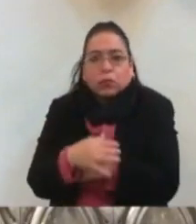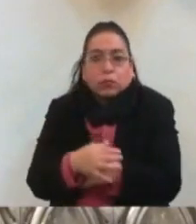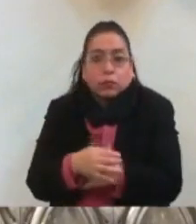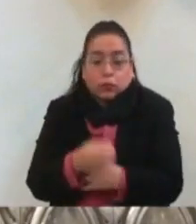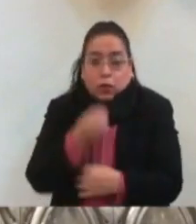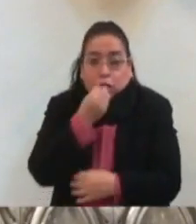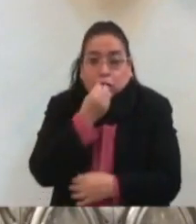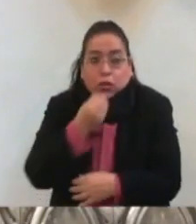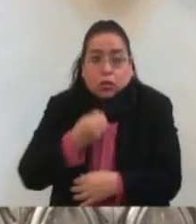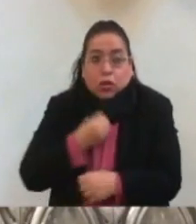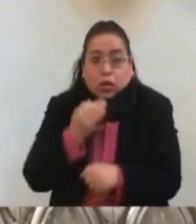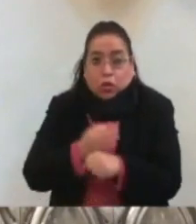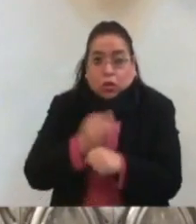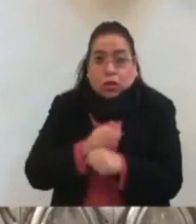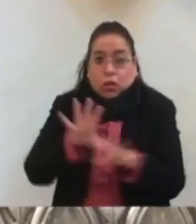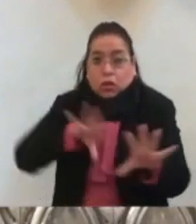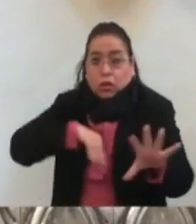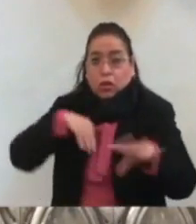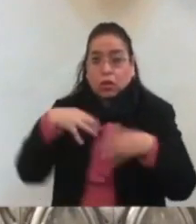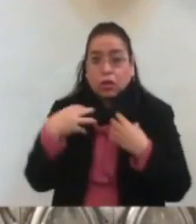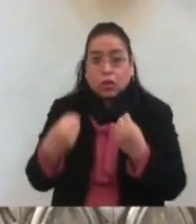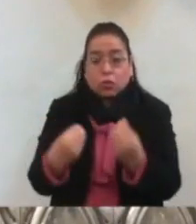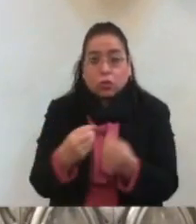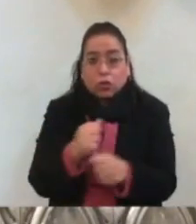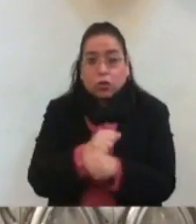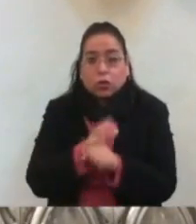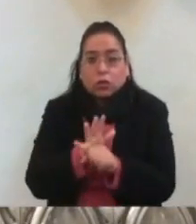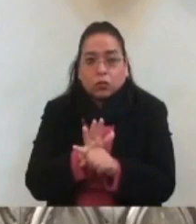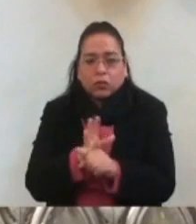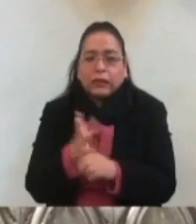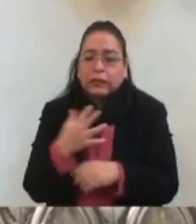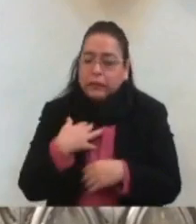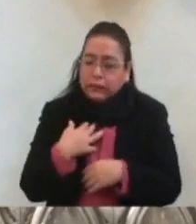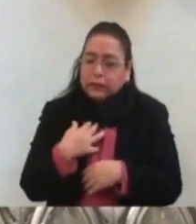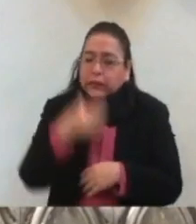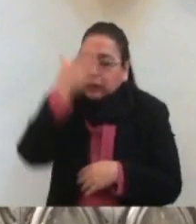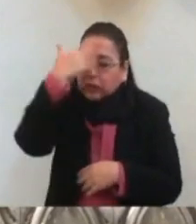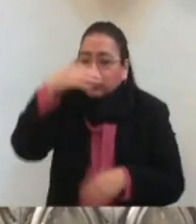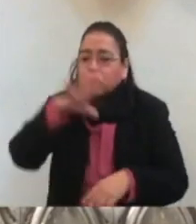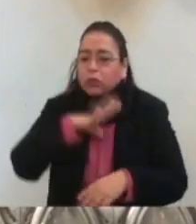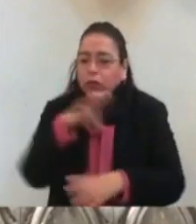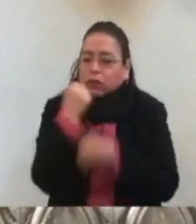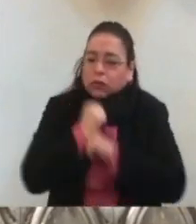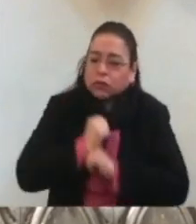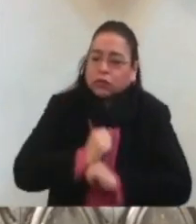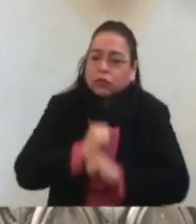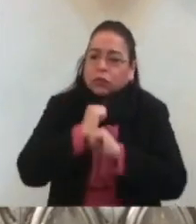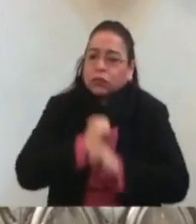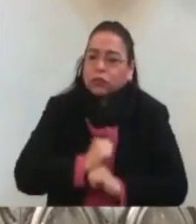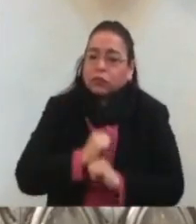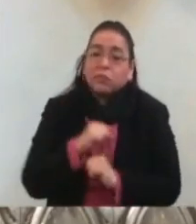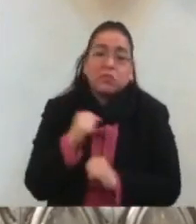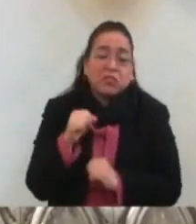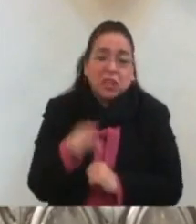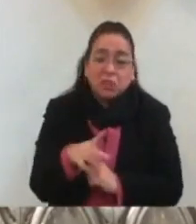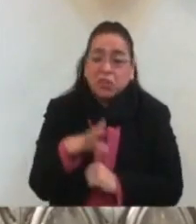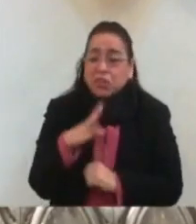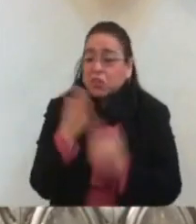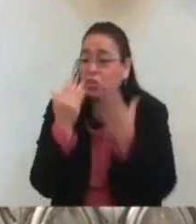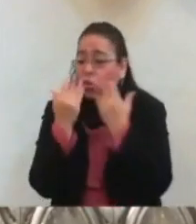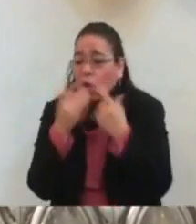crisis en la que también sufrimos económicamente